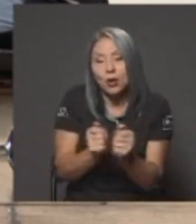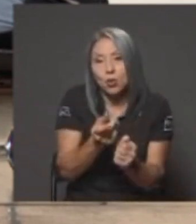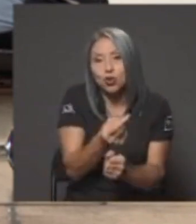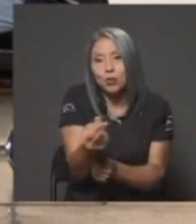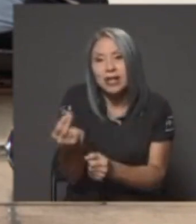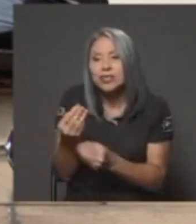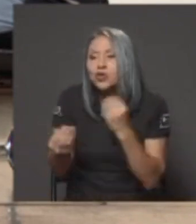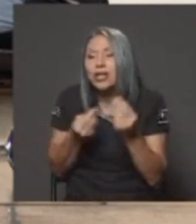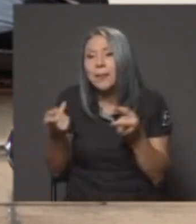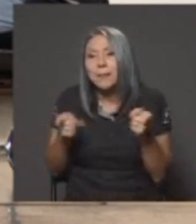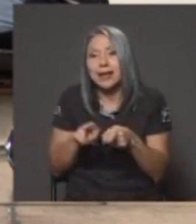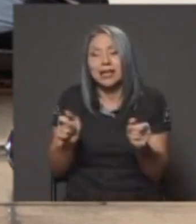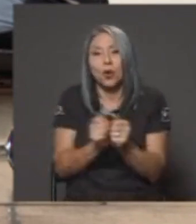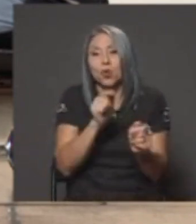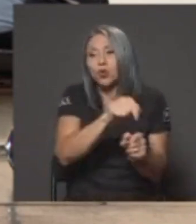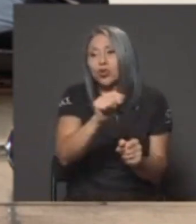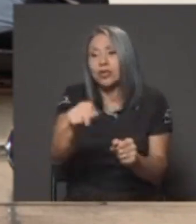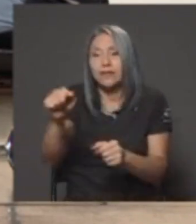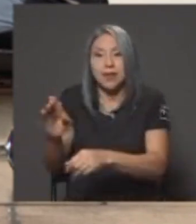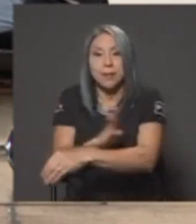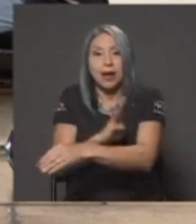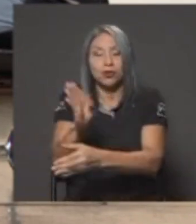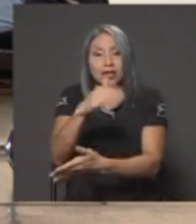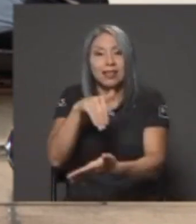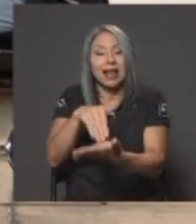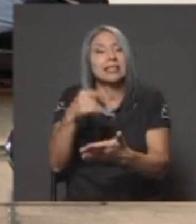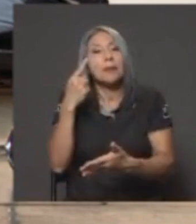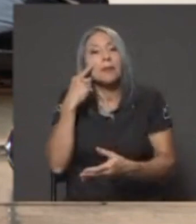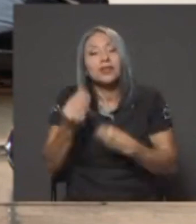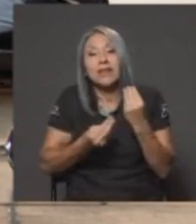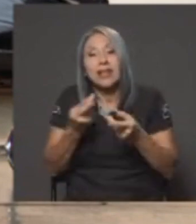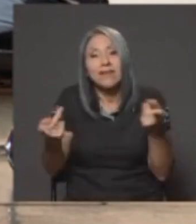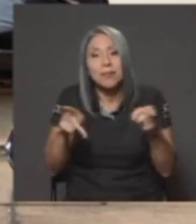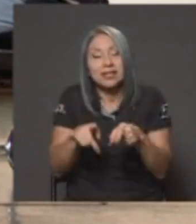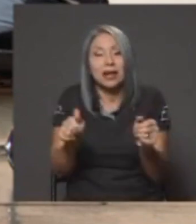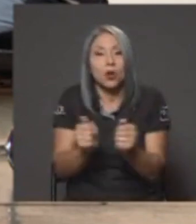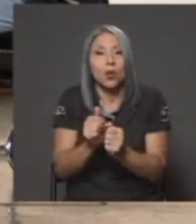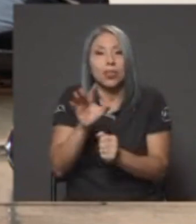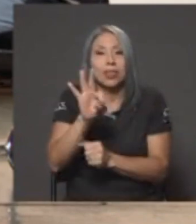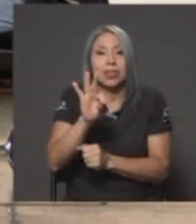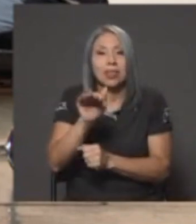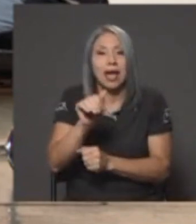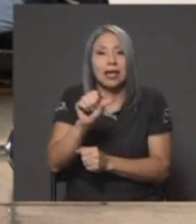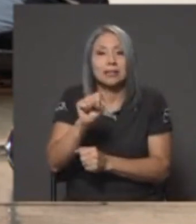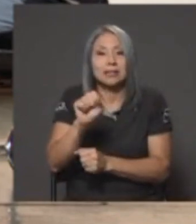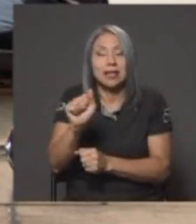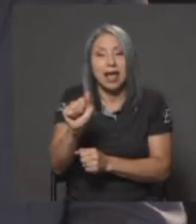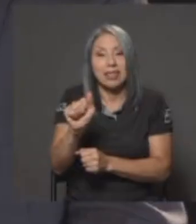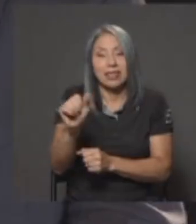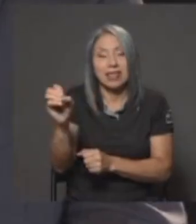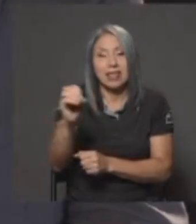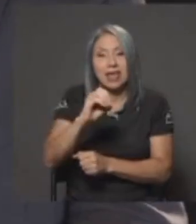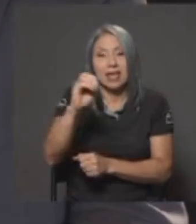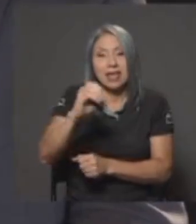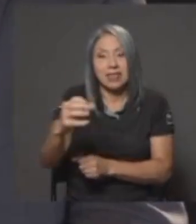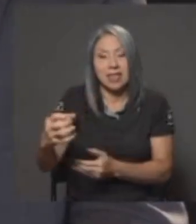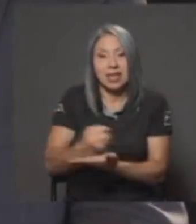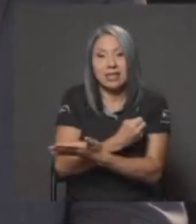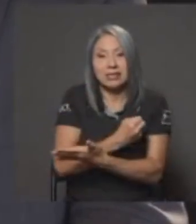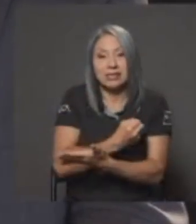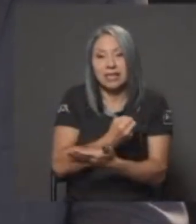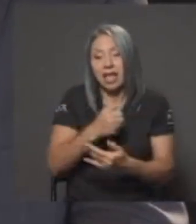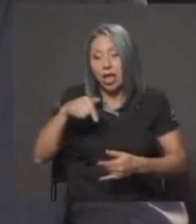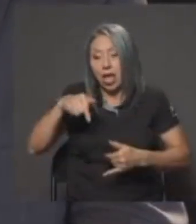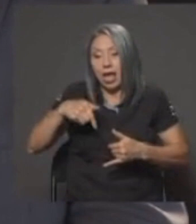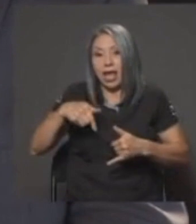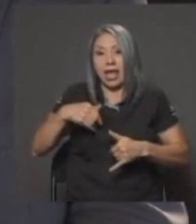centrales, vamos a ver hacia dónde van a quedar las tasas de interés. Entonces hay un montón de cosas todavía inciertas para este año,